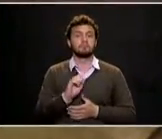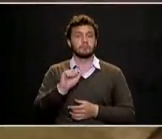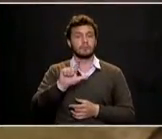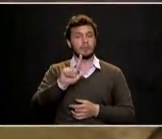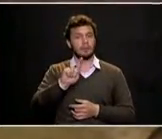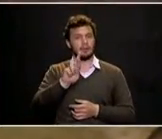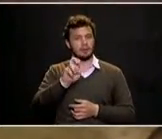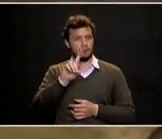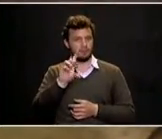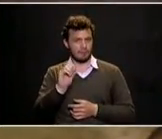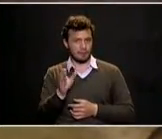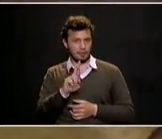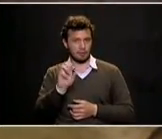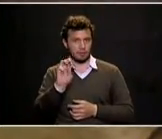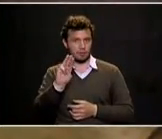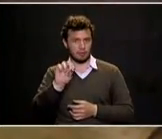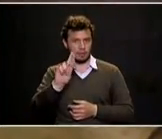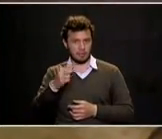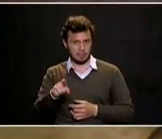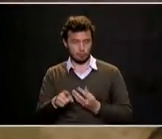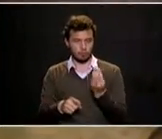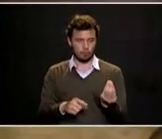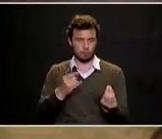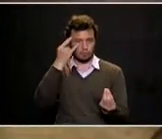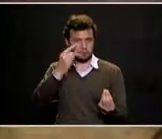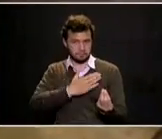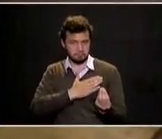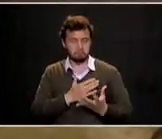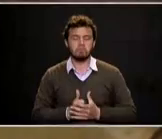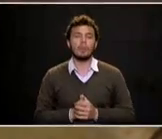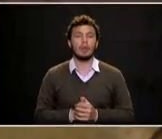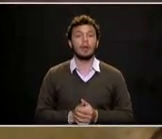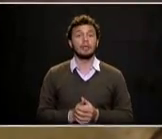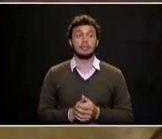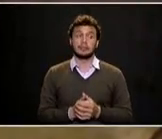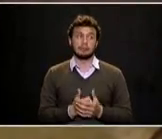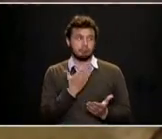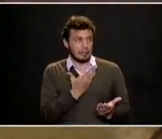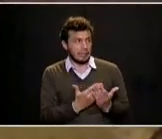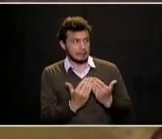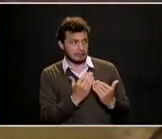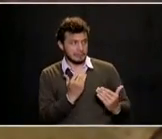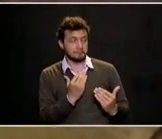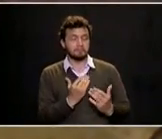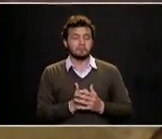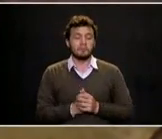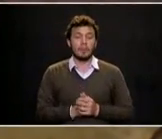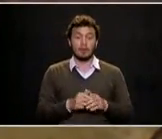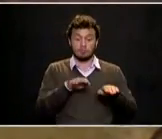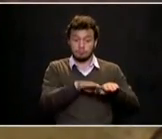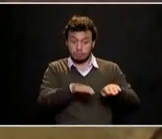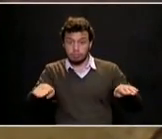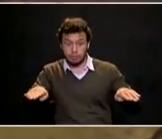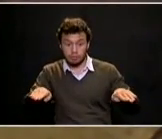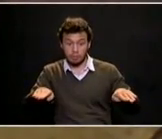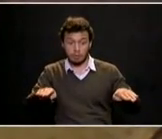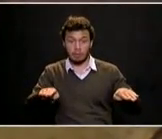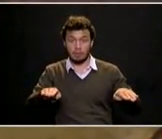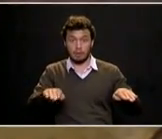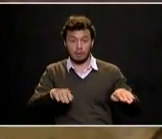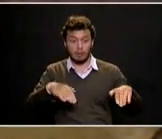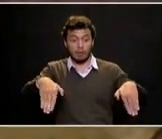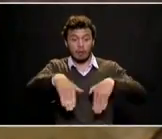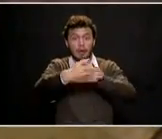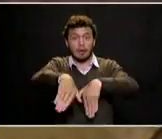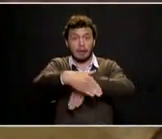la invitación. Y vamos a trabajar en varios frentes. El parqueo, primero generemos conciencia, pero no podemos seguir parqueando en las calles